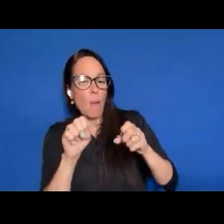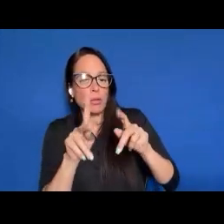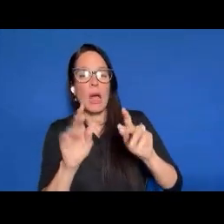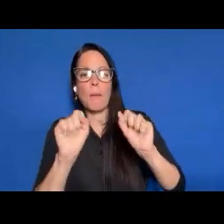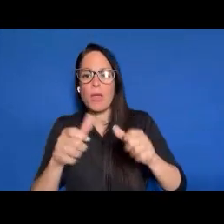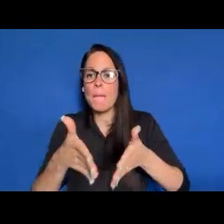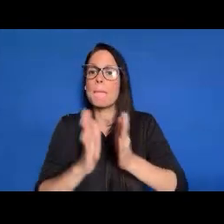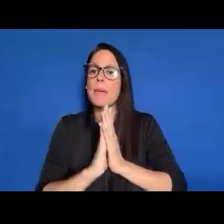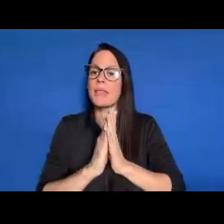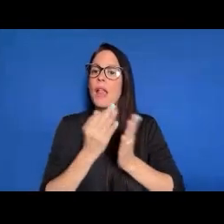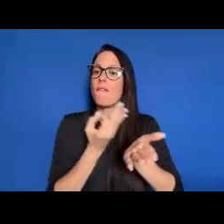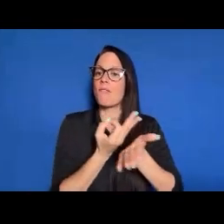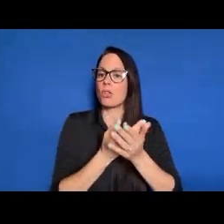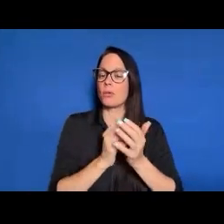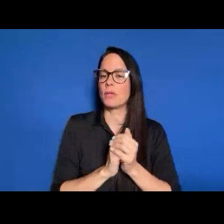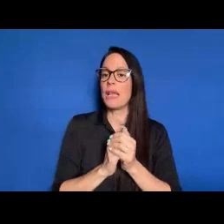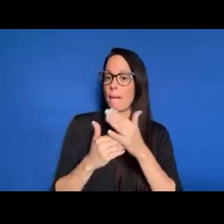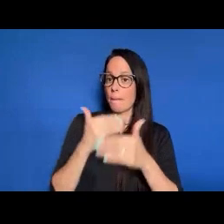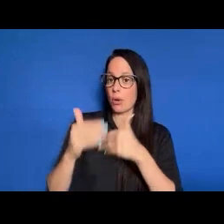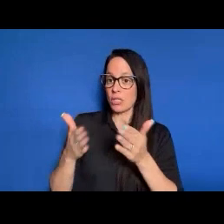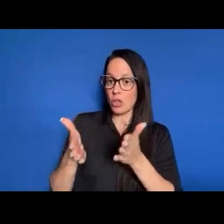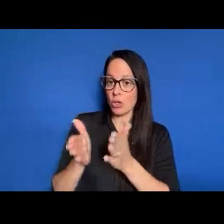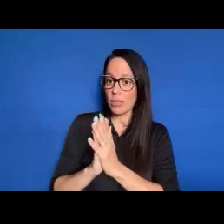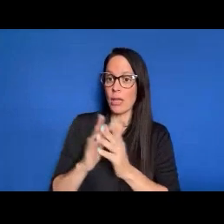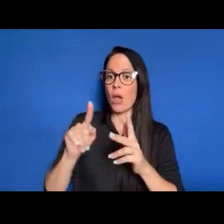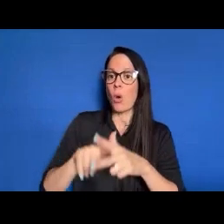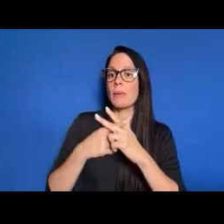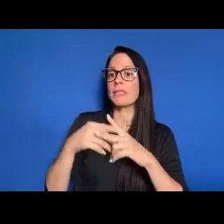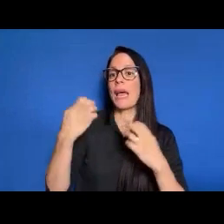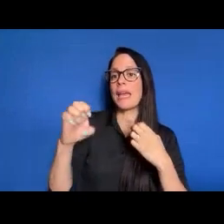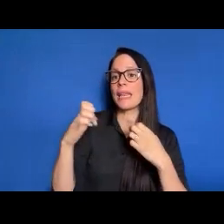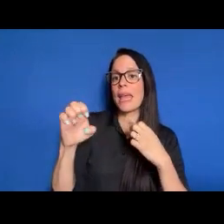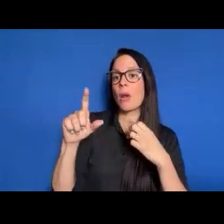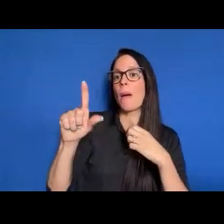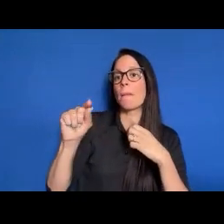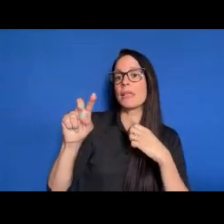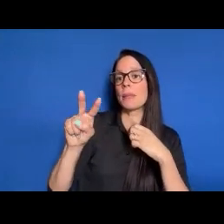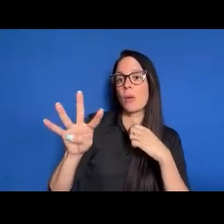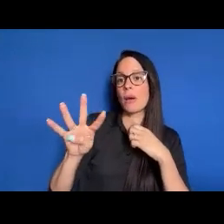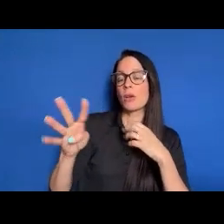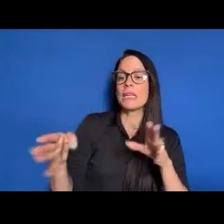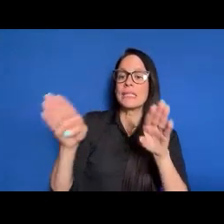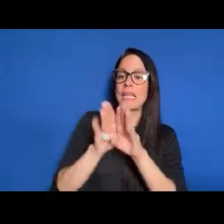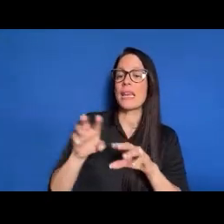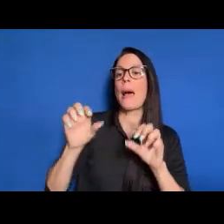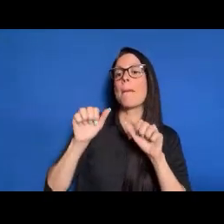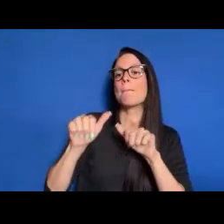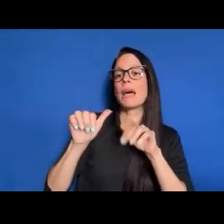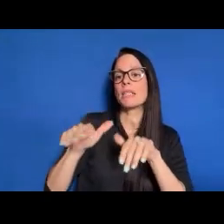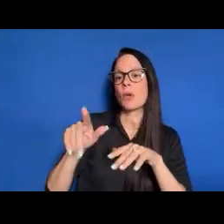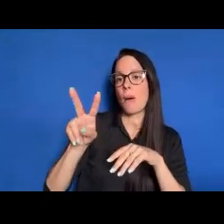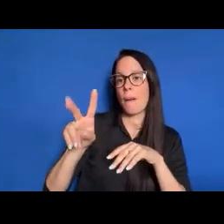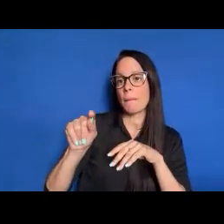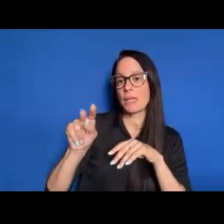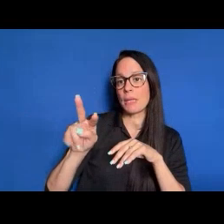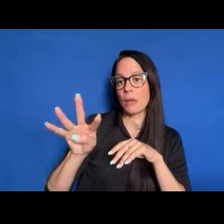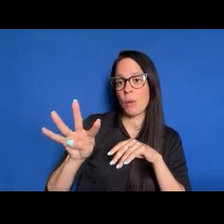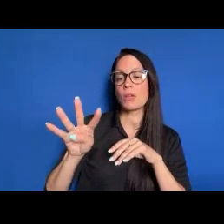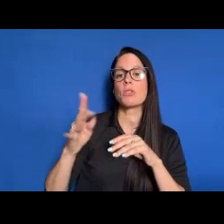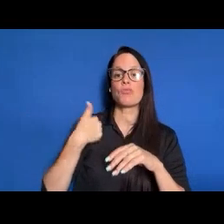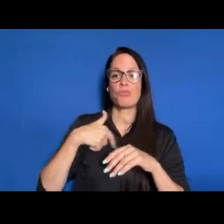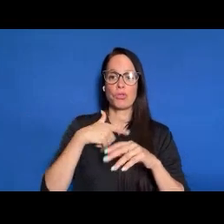proceso de solicitud empieza en enero 2024 y cierra en marzo 2024, a cuya fecha recibimos